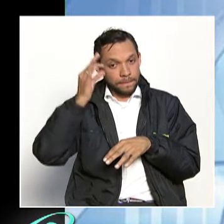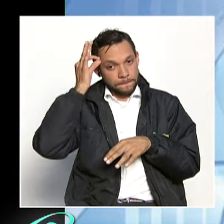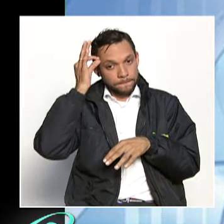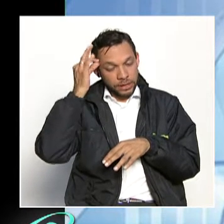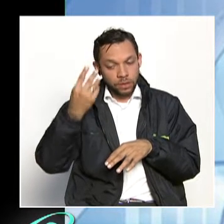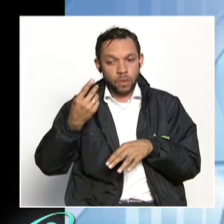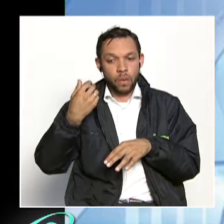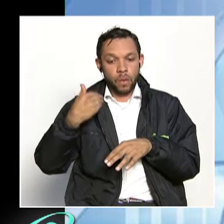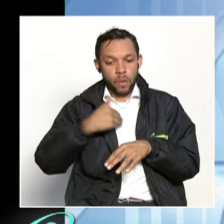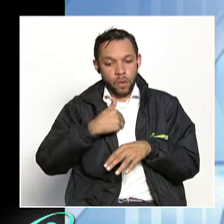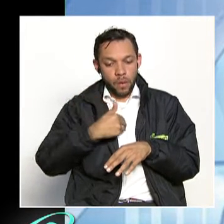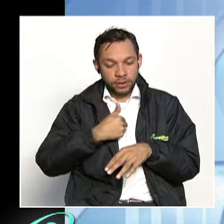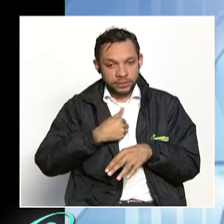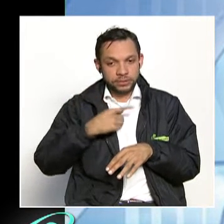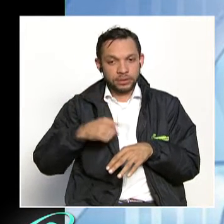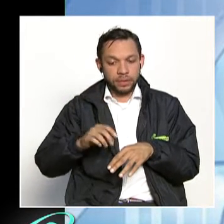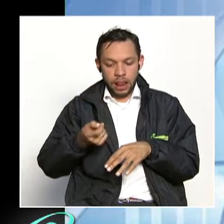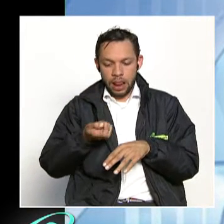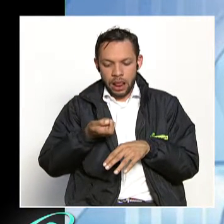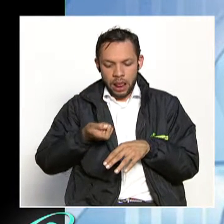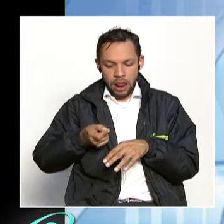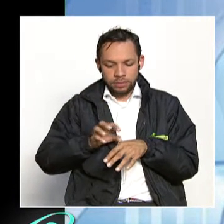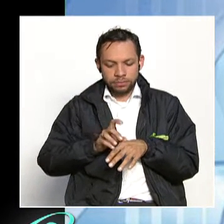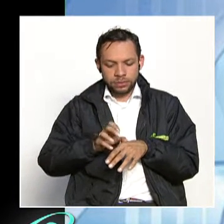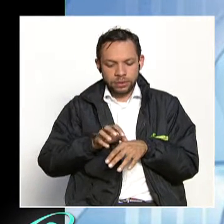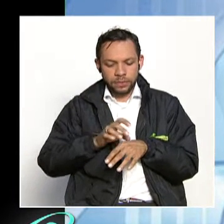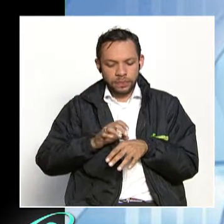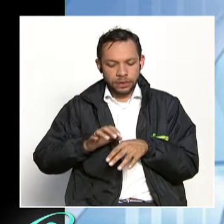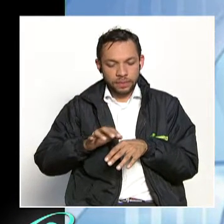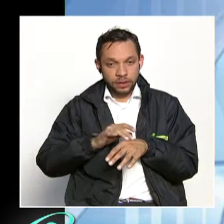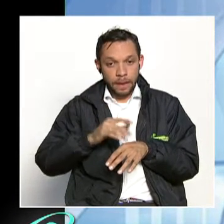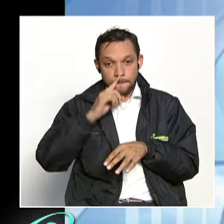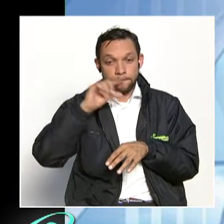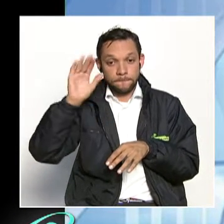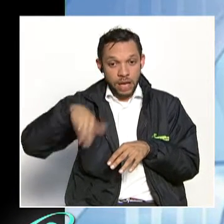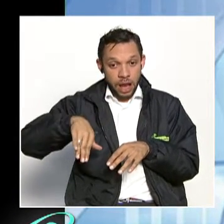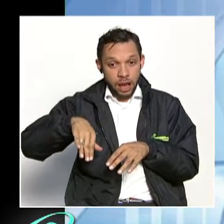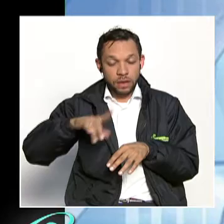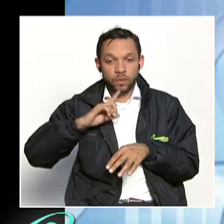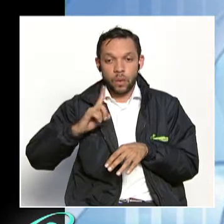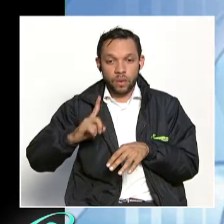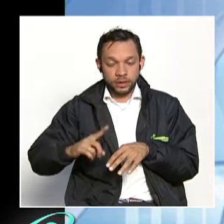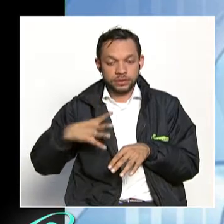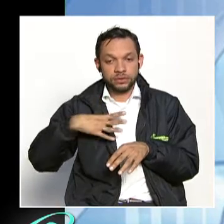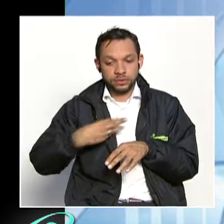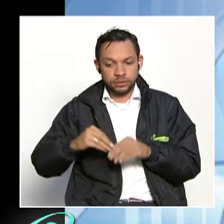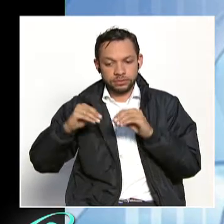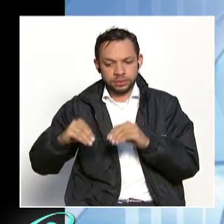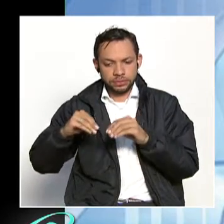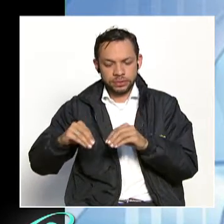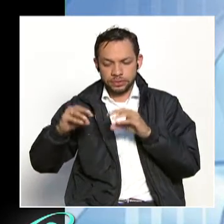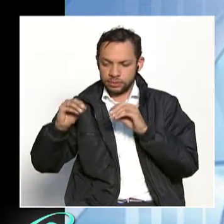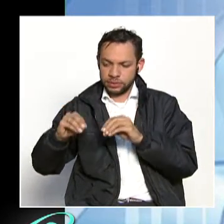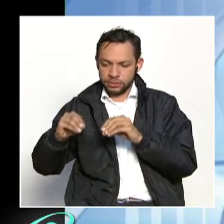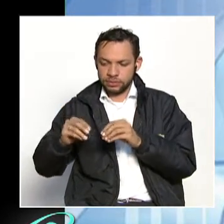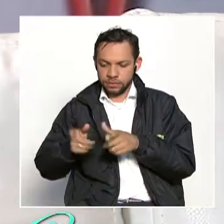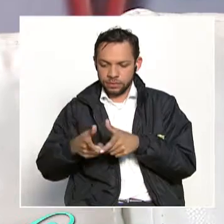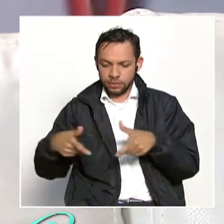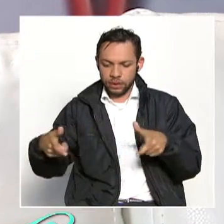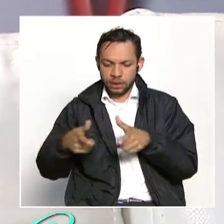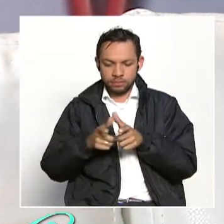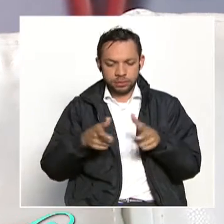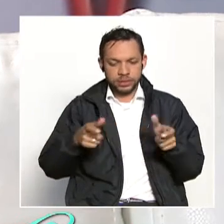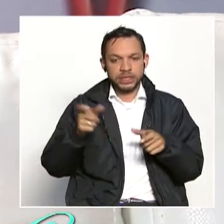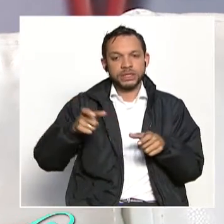10 bacterias en el colon. Entonces, las bacterias no son malas. Nosotros trabajamos para las bacterias, la mayoría son benéficas,